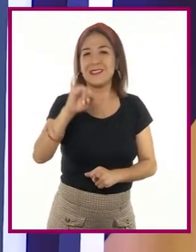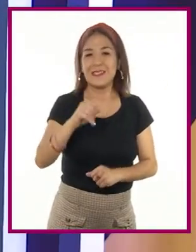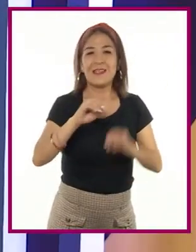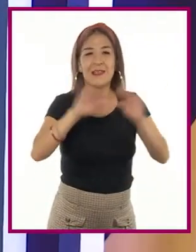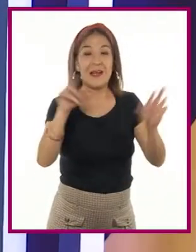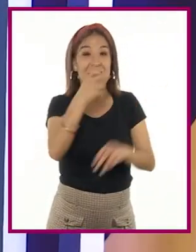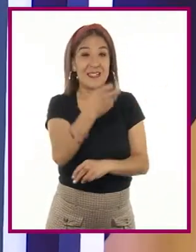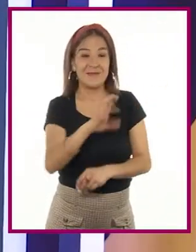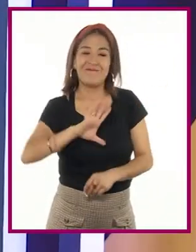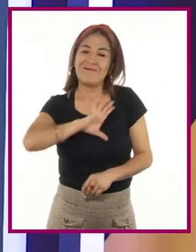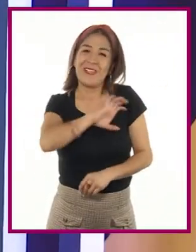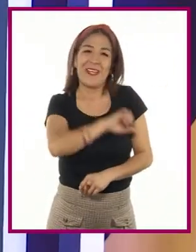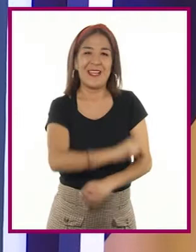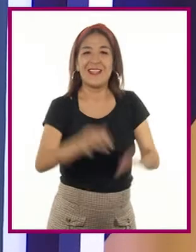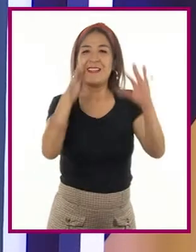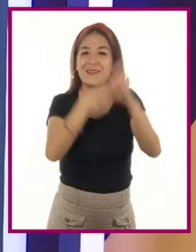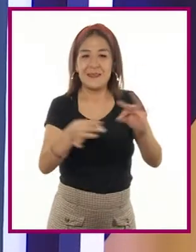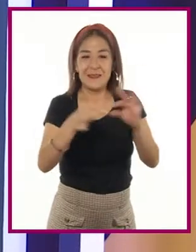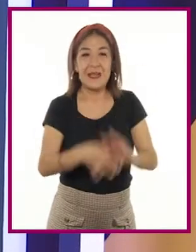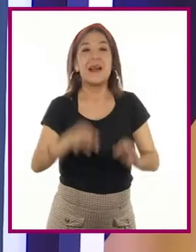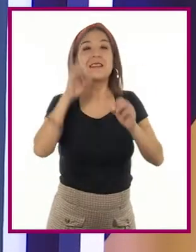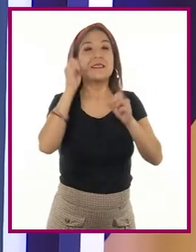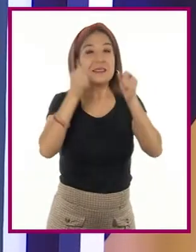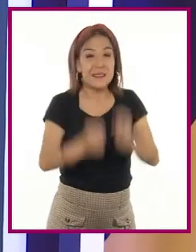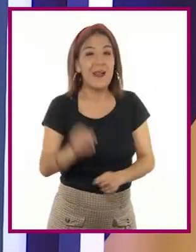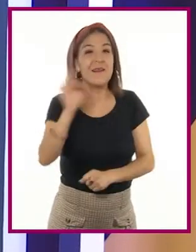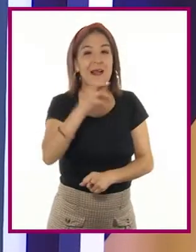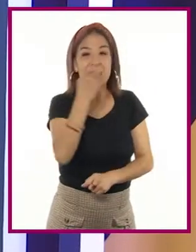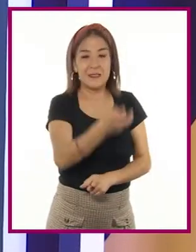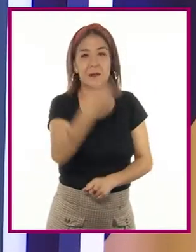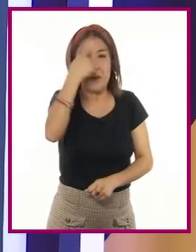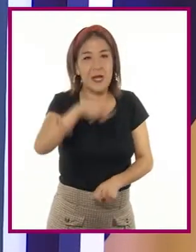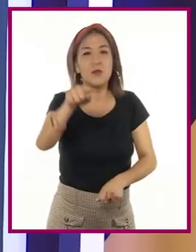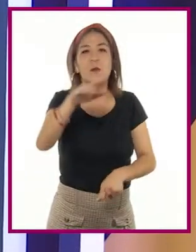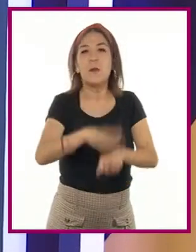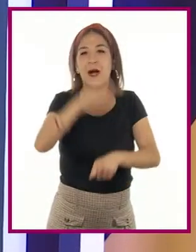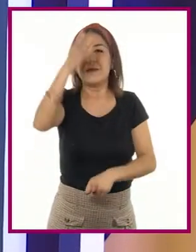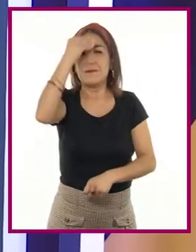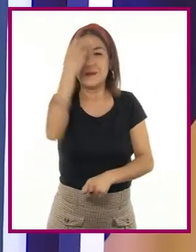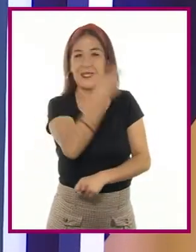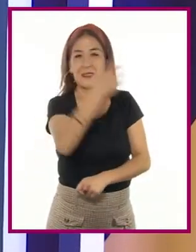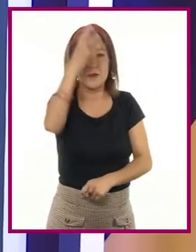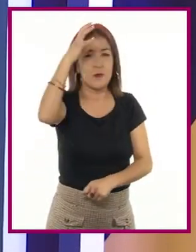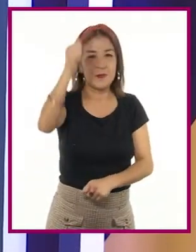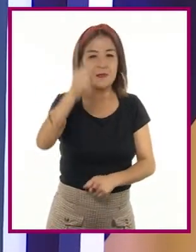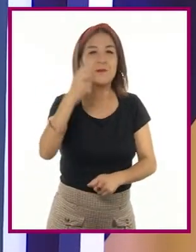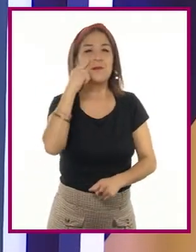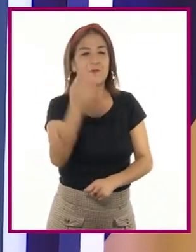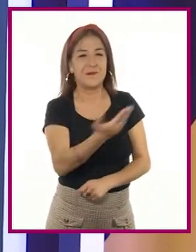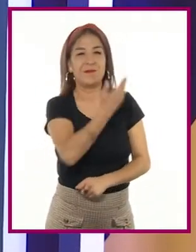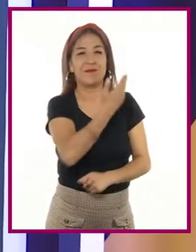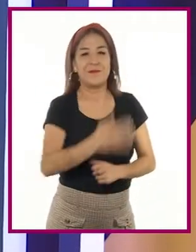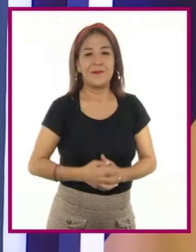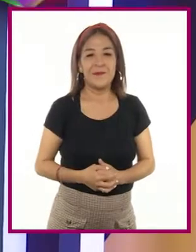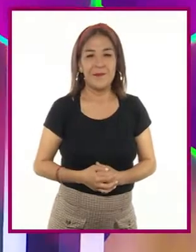es uno de mis favoritos y estoy seguro que con él se fortalecerán estos conceptos veamos